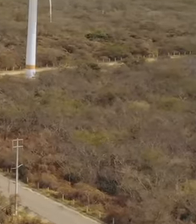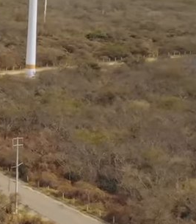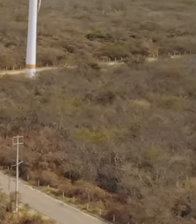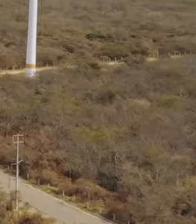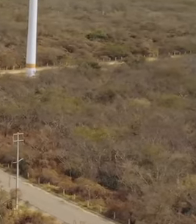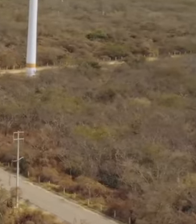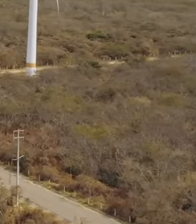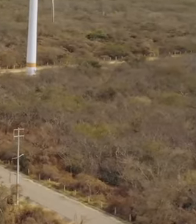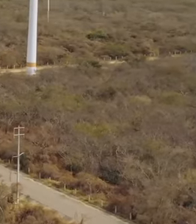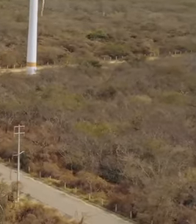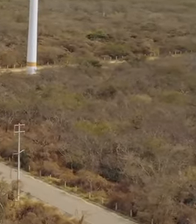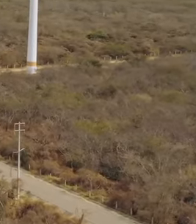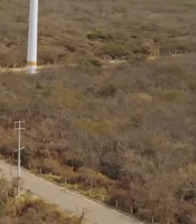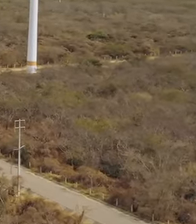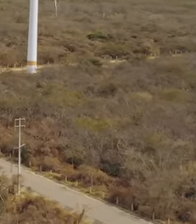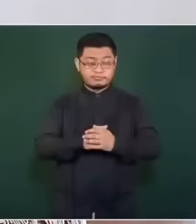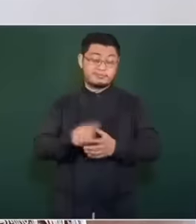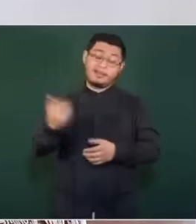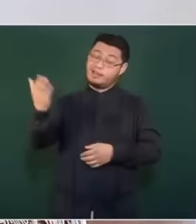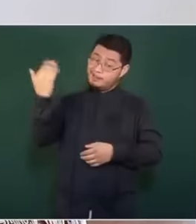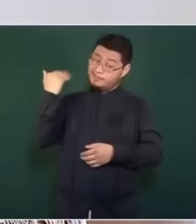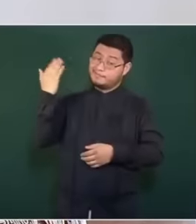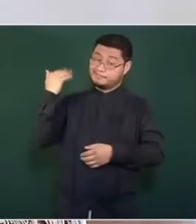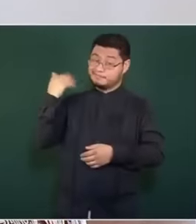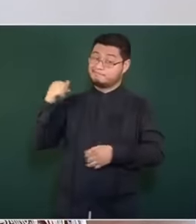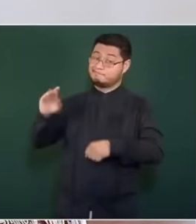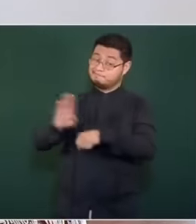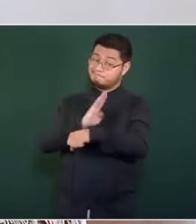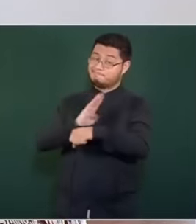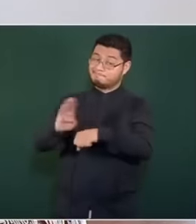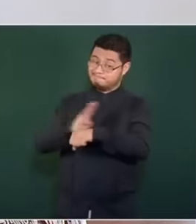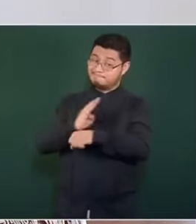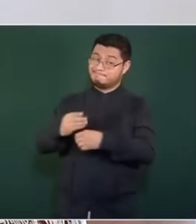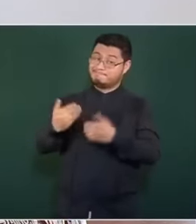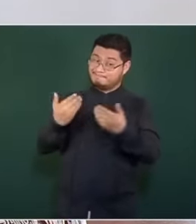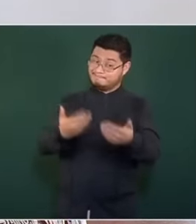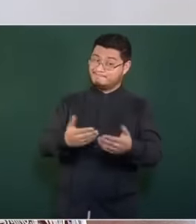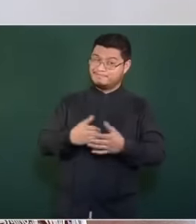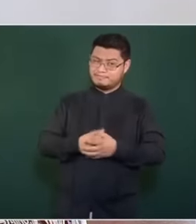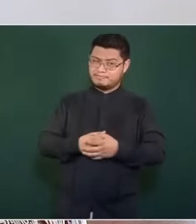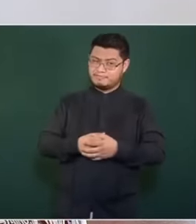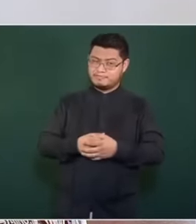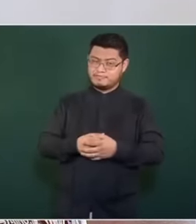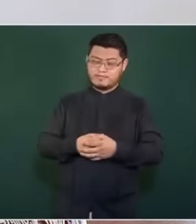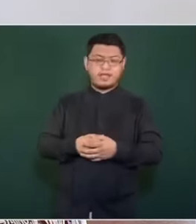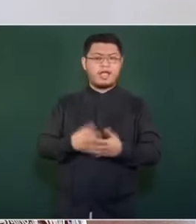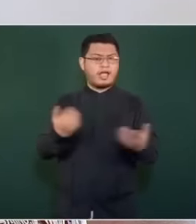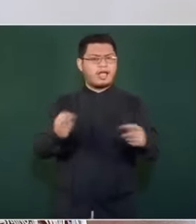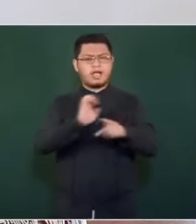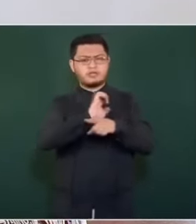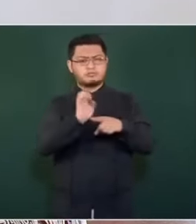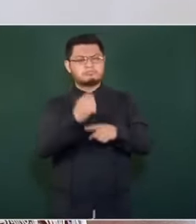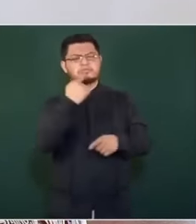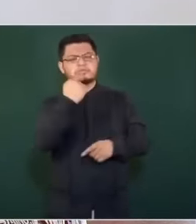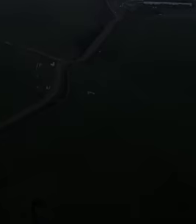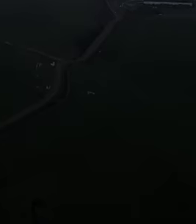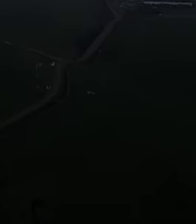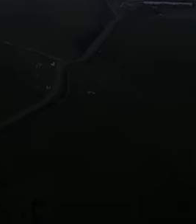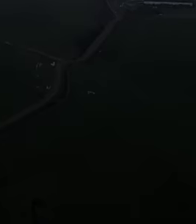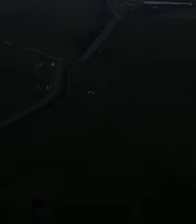porque fueron los privilegios que recibieron, pueden subir esa energía